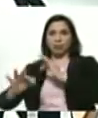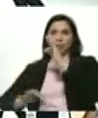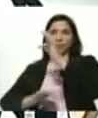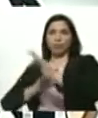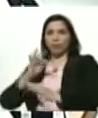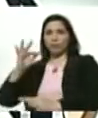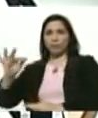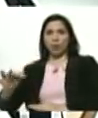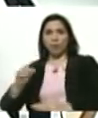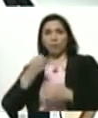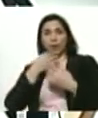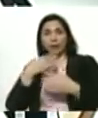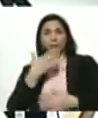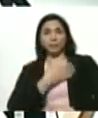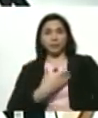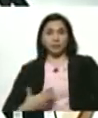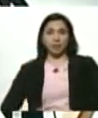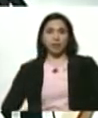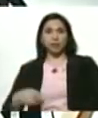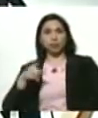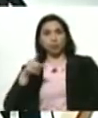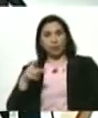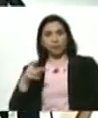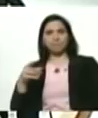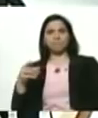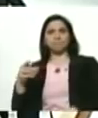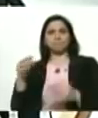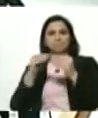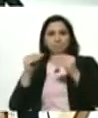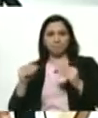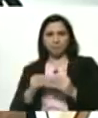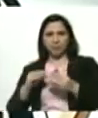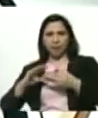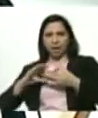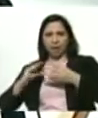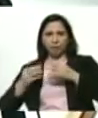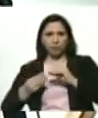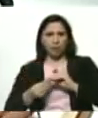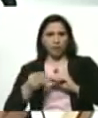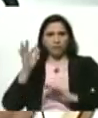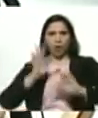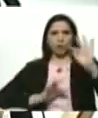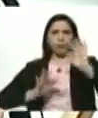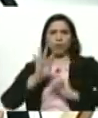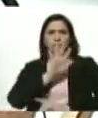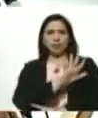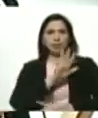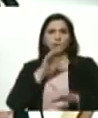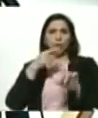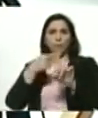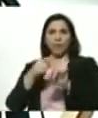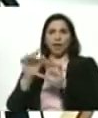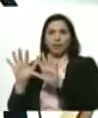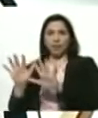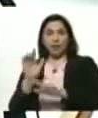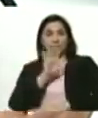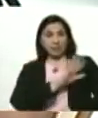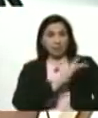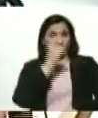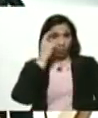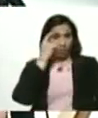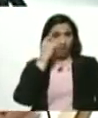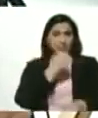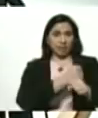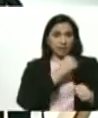bueno presidente usted ciertamente ha adoptado la fórmula del 5 10 5 días de trabajo